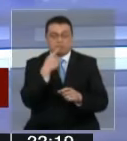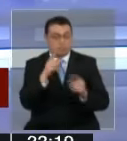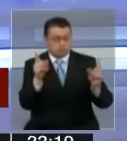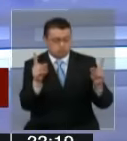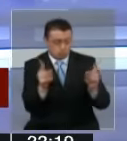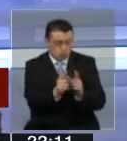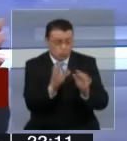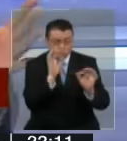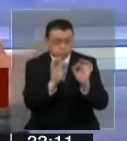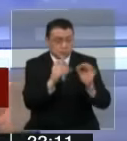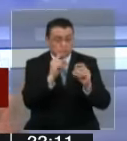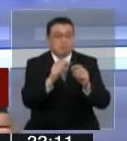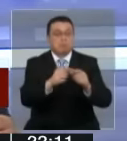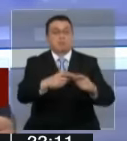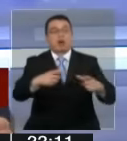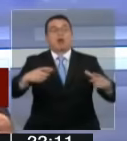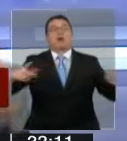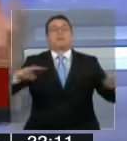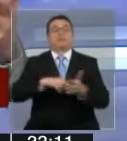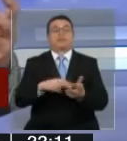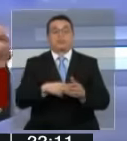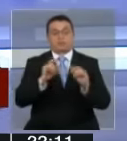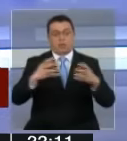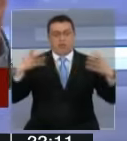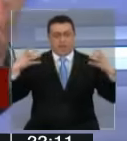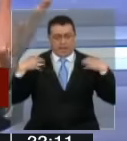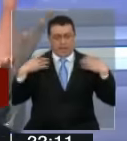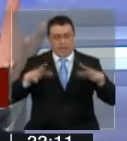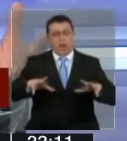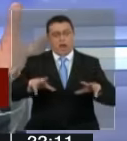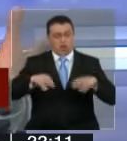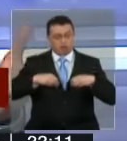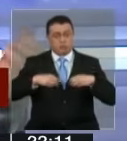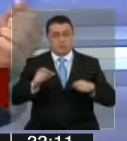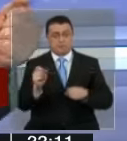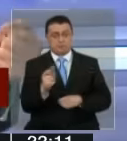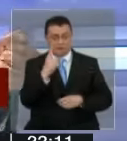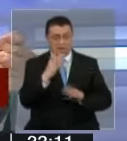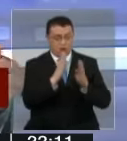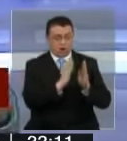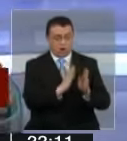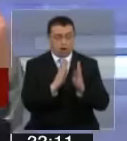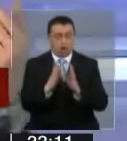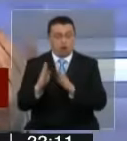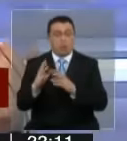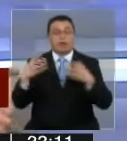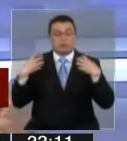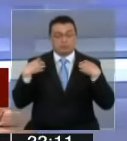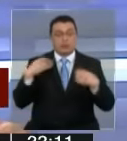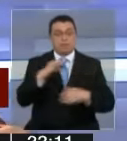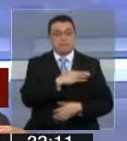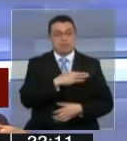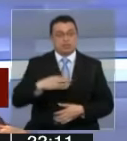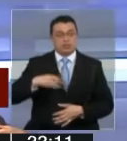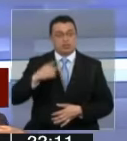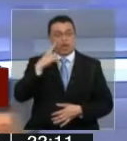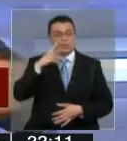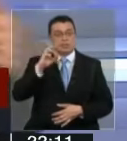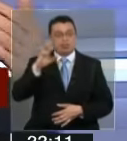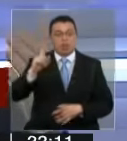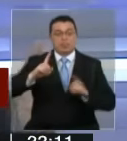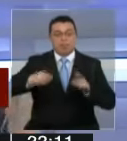está haciendo es más bien expandirlo, en vez de asumir de que esto es en primer orden, una responsabilidad que el Ministerio del Interior debió haber